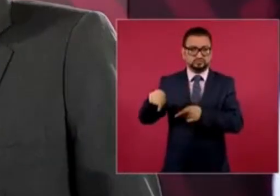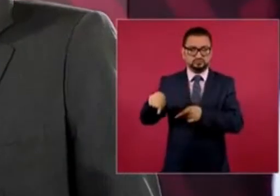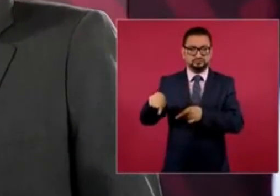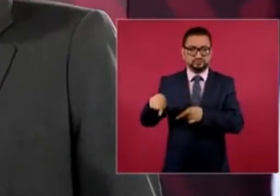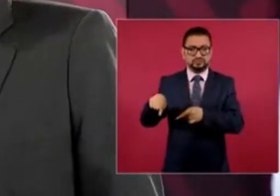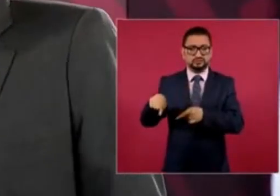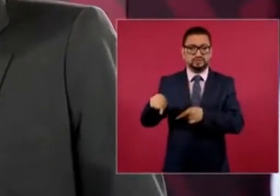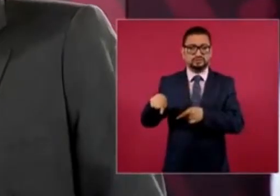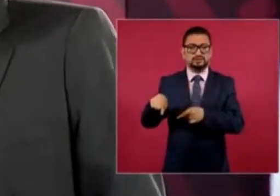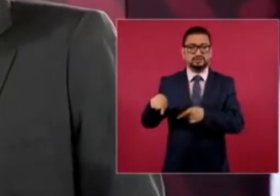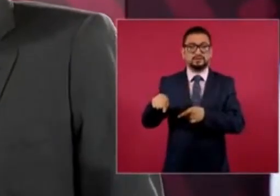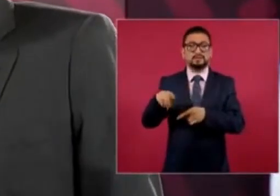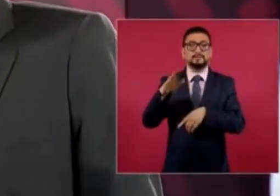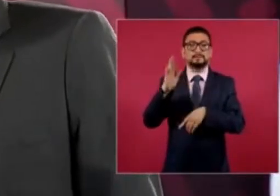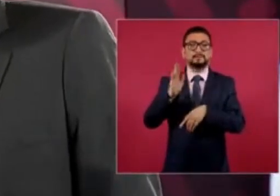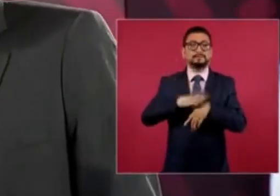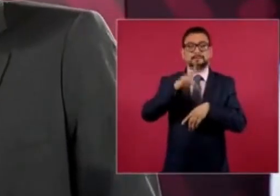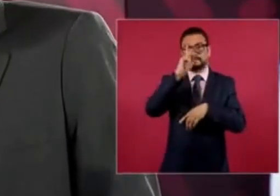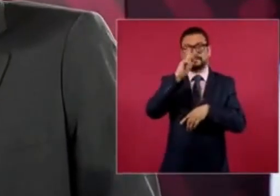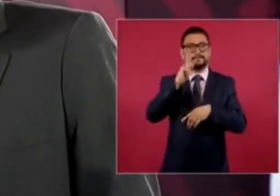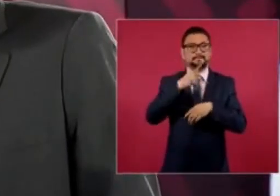están más expuestos.